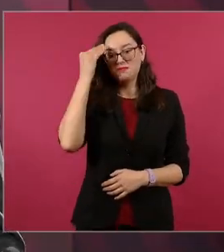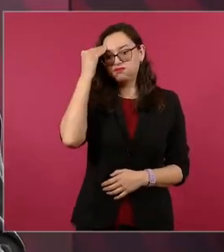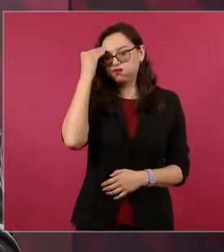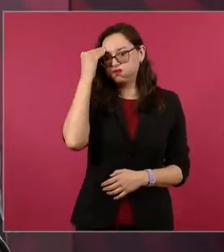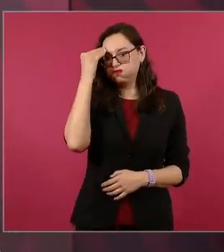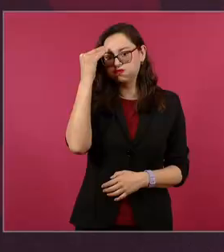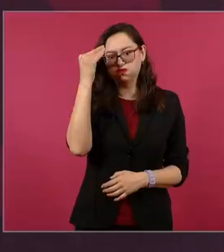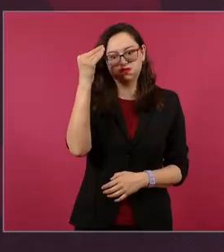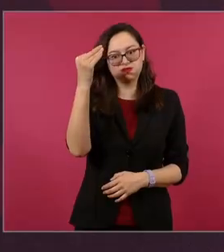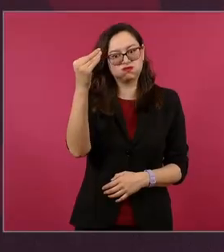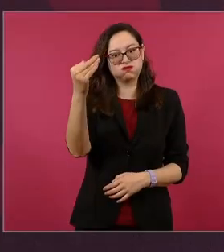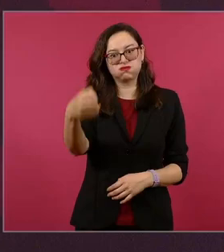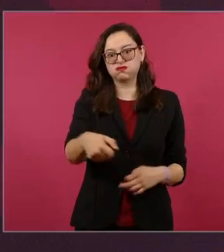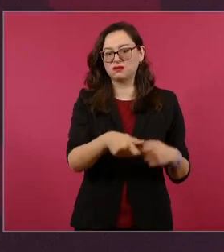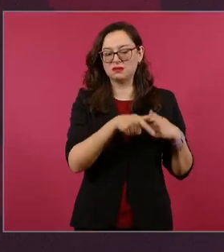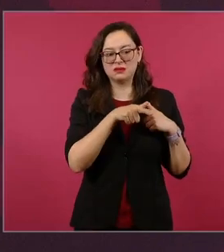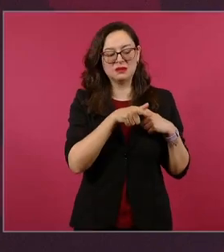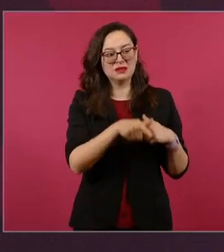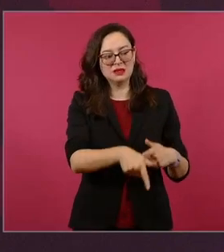en el gobierno,